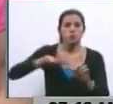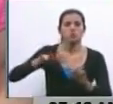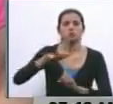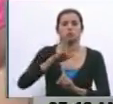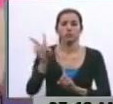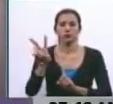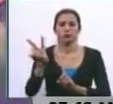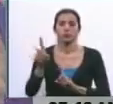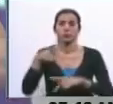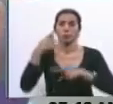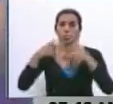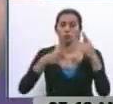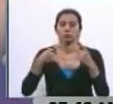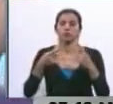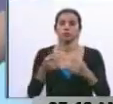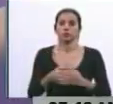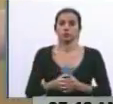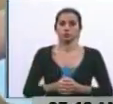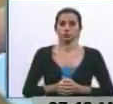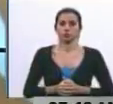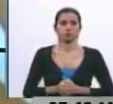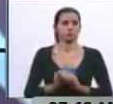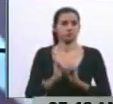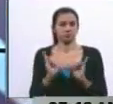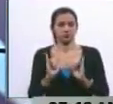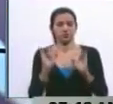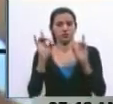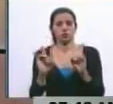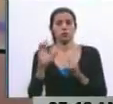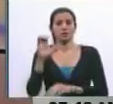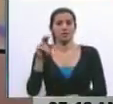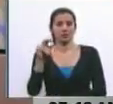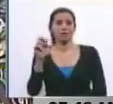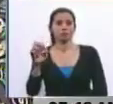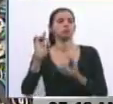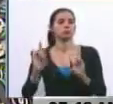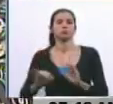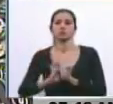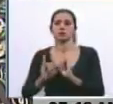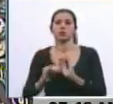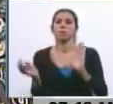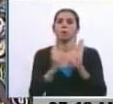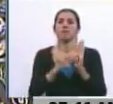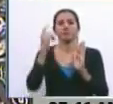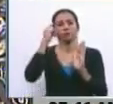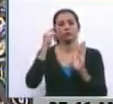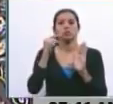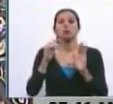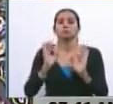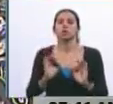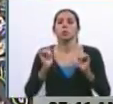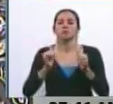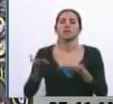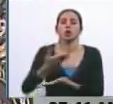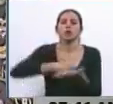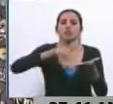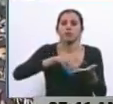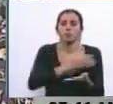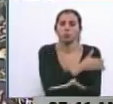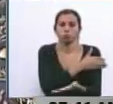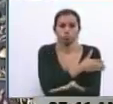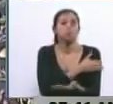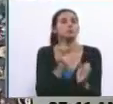materia política, sobre todo luego ya de la decisión del Consejo Nacional Electoral de las fechas establecidas para la recolección de firmas por parte de la oposición?